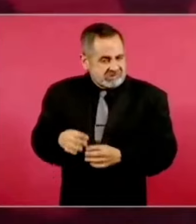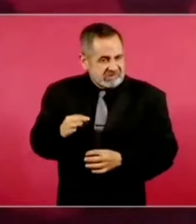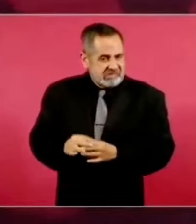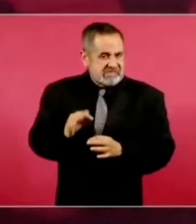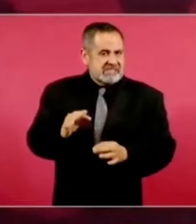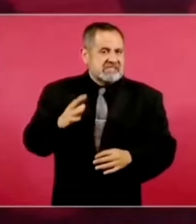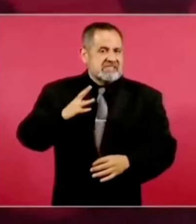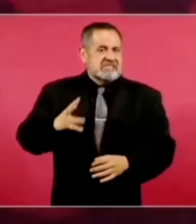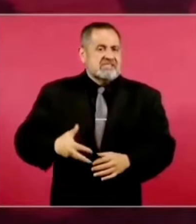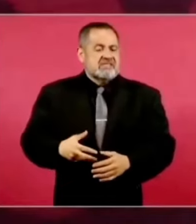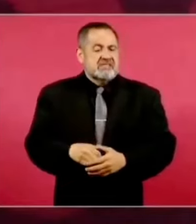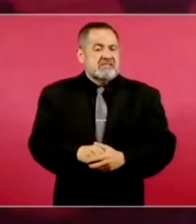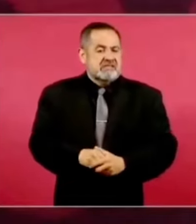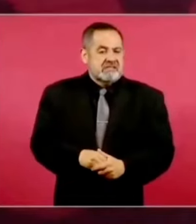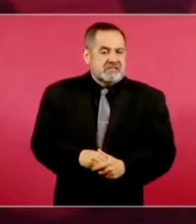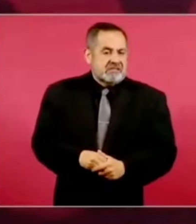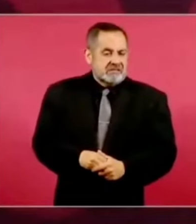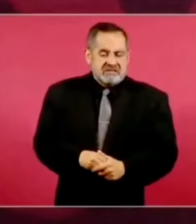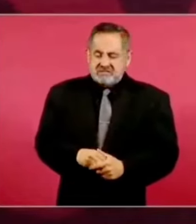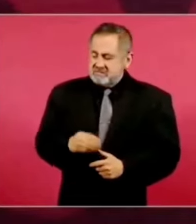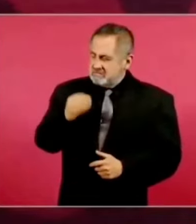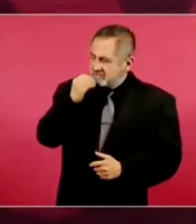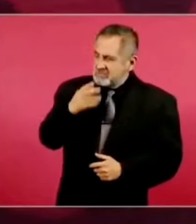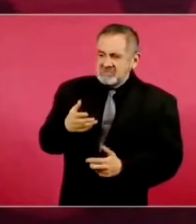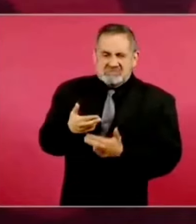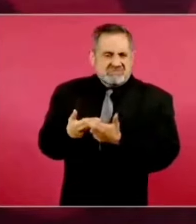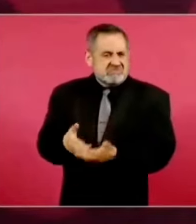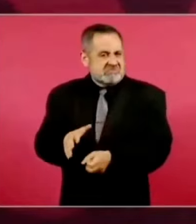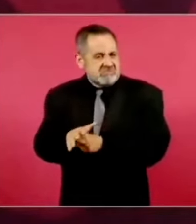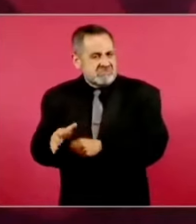pasado fecundo extraordinario